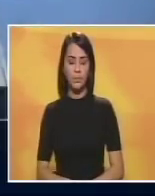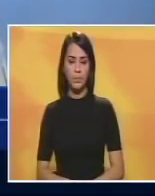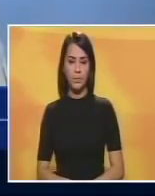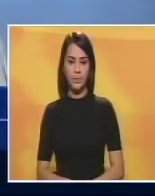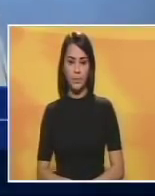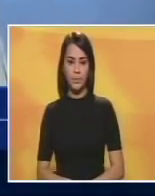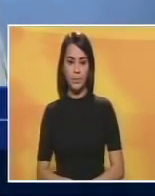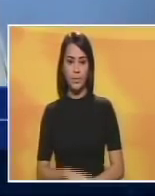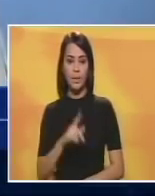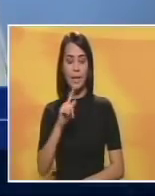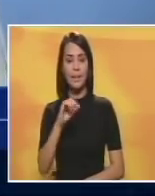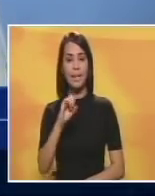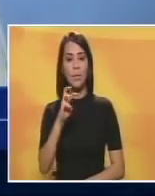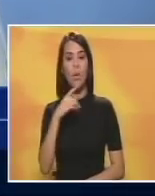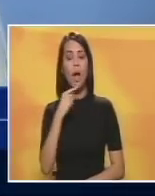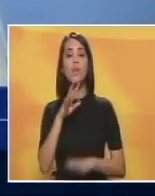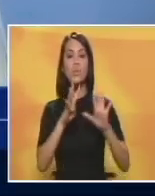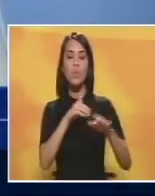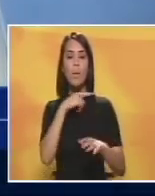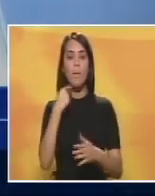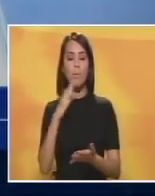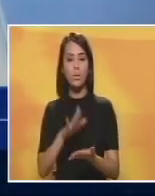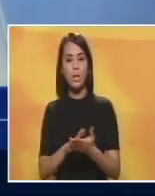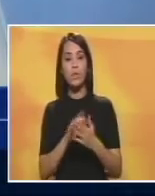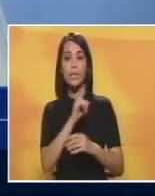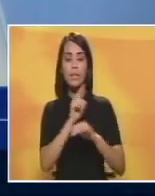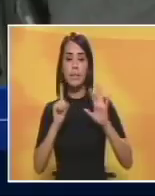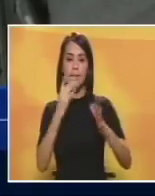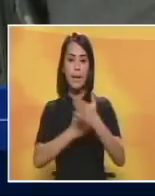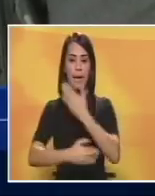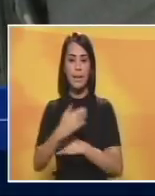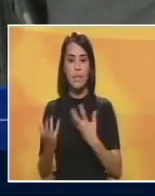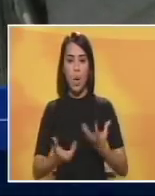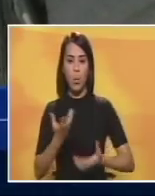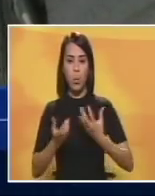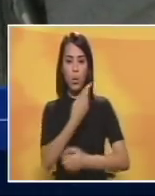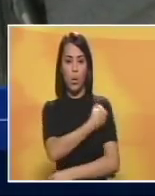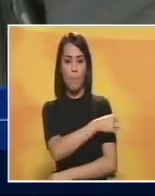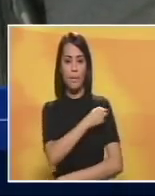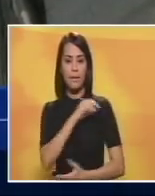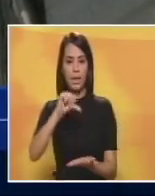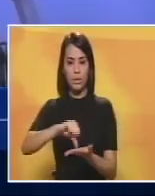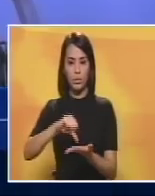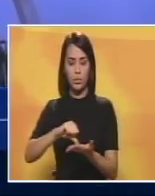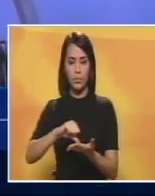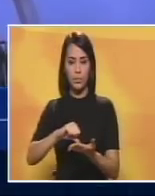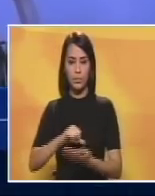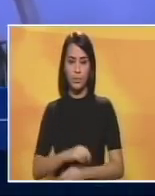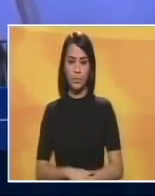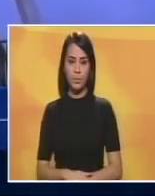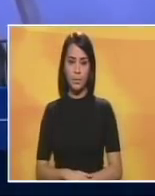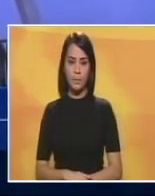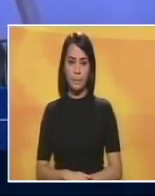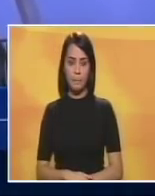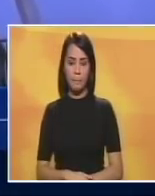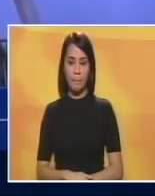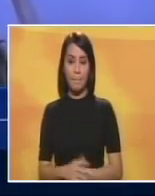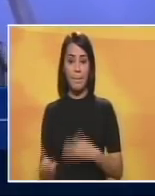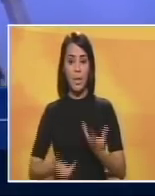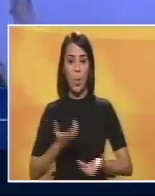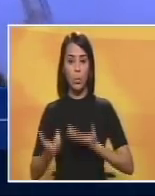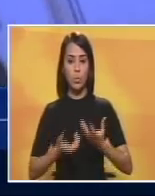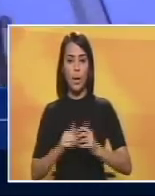En Taiwán, 9 personas murieron y 16 resultaron heridas tras un incendio en un hospital de la ciudad de Nuevo Taipei. El fuego